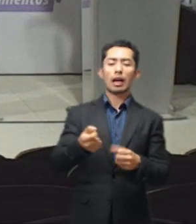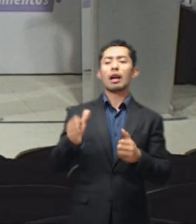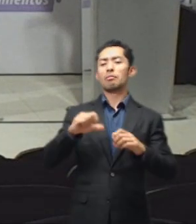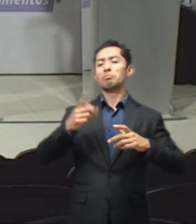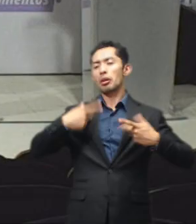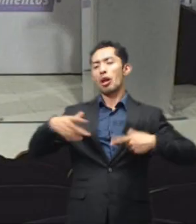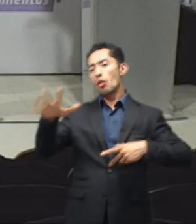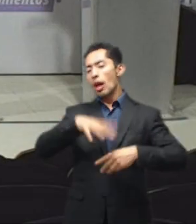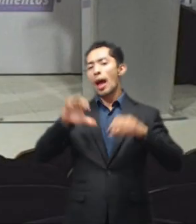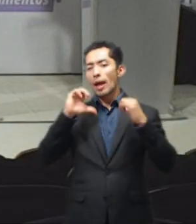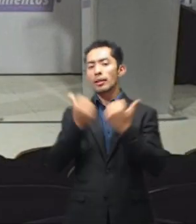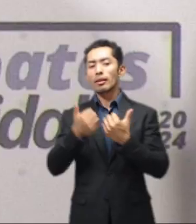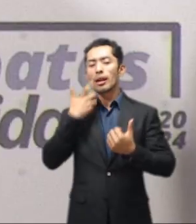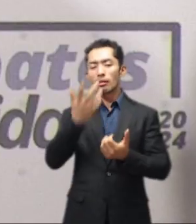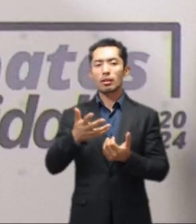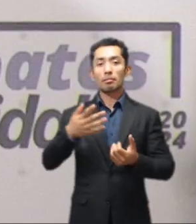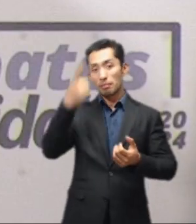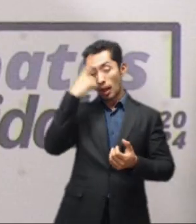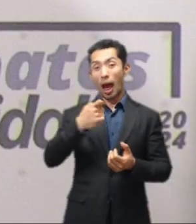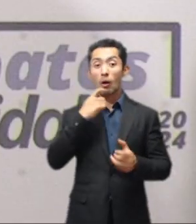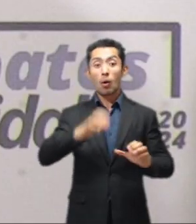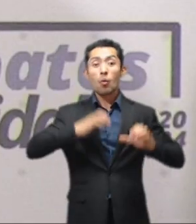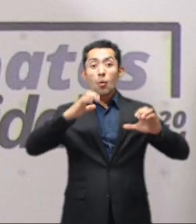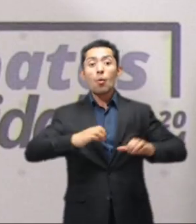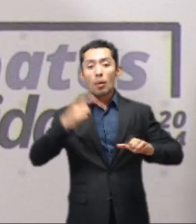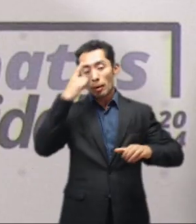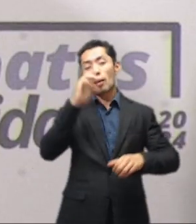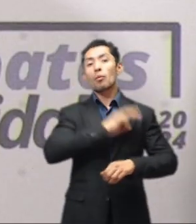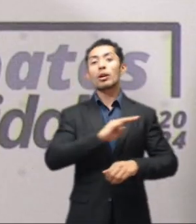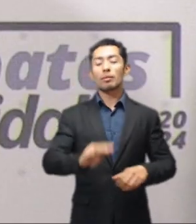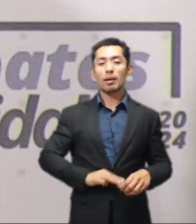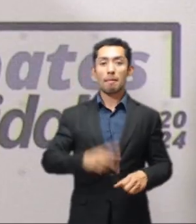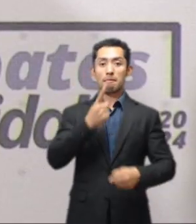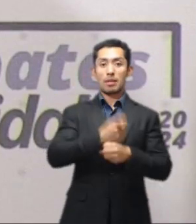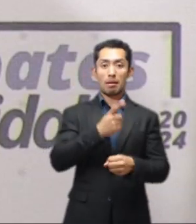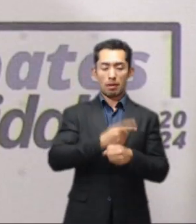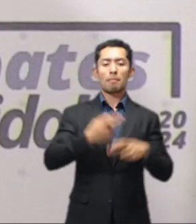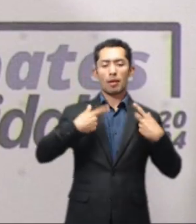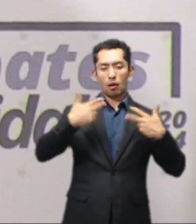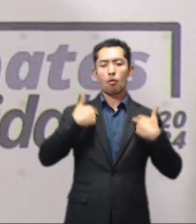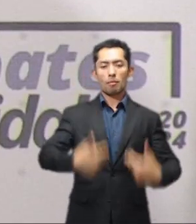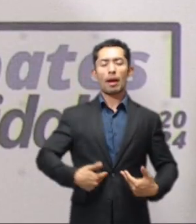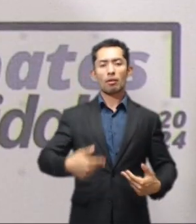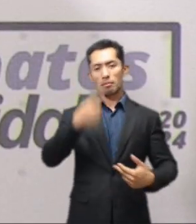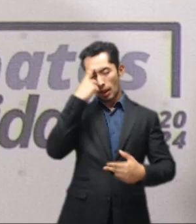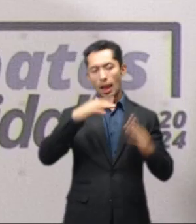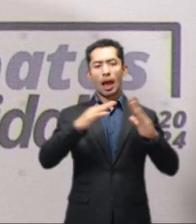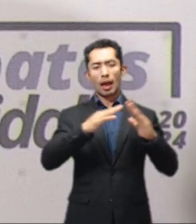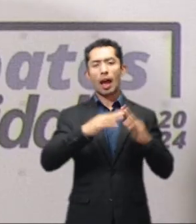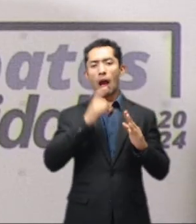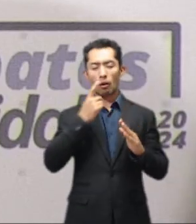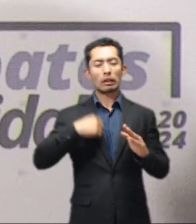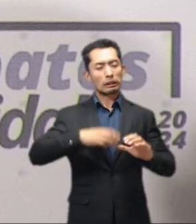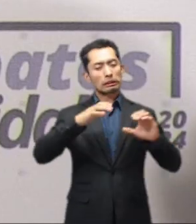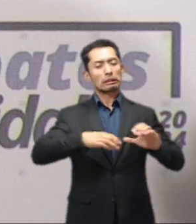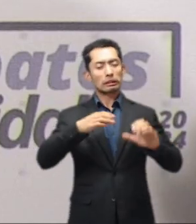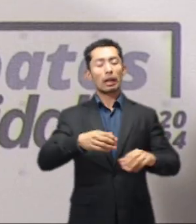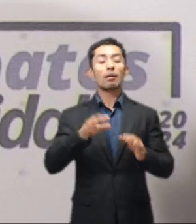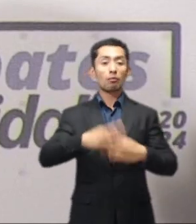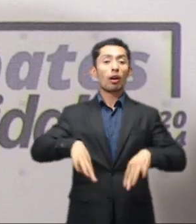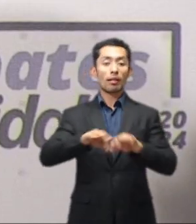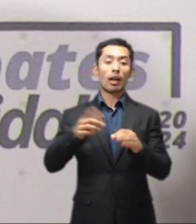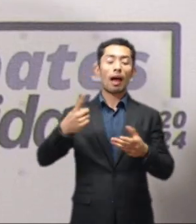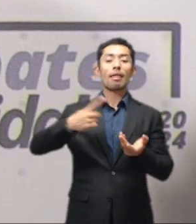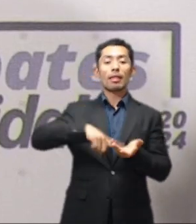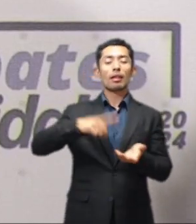civil por mantener el recurso hídrico para el municipio primero para el consumo humano y es importante para nosotros que exista una